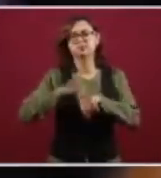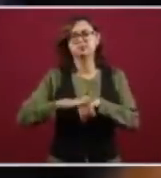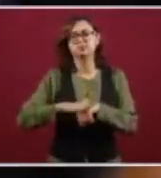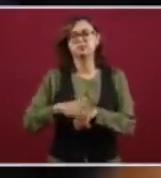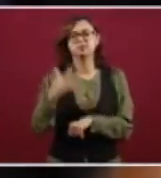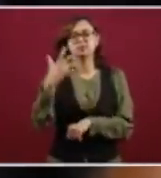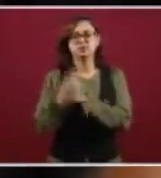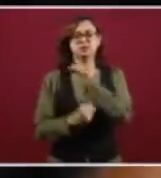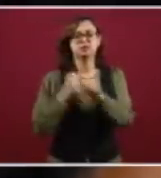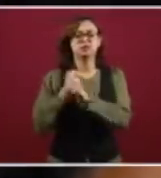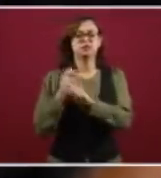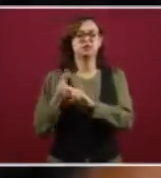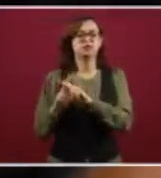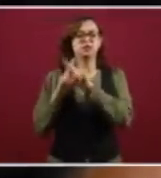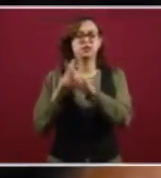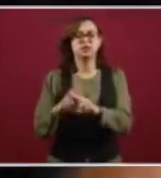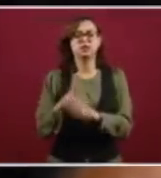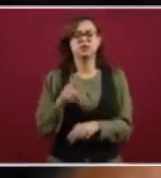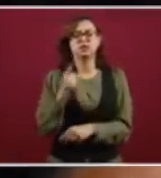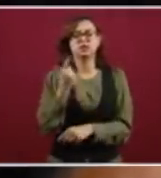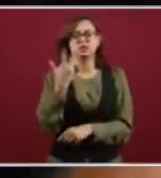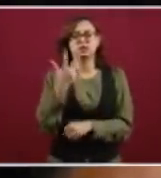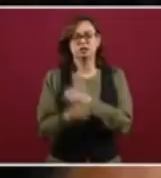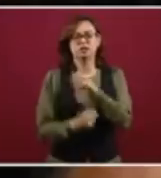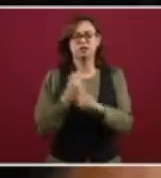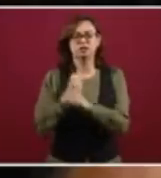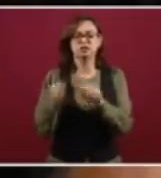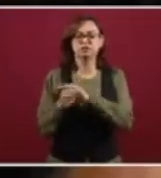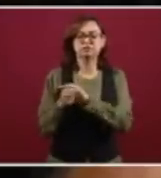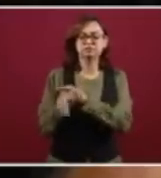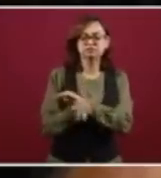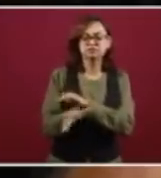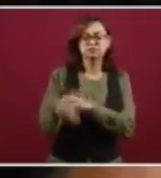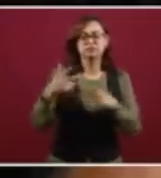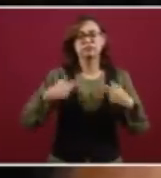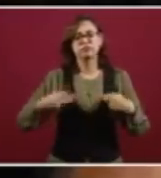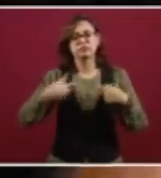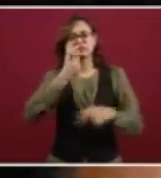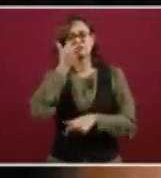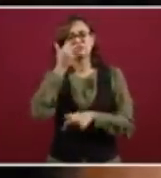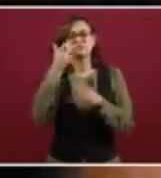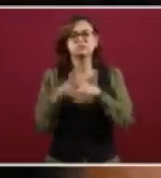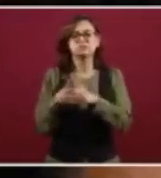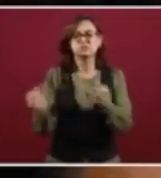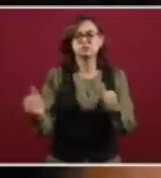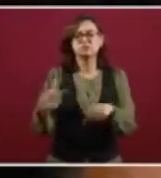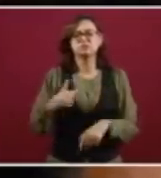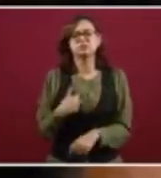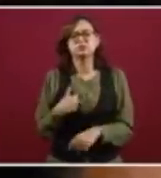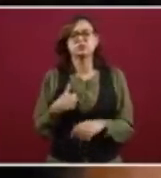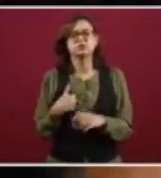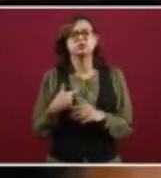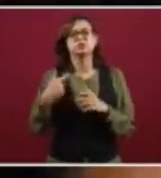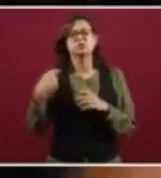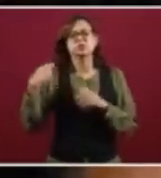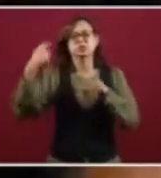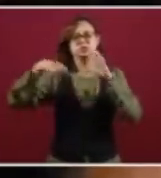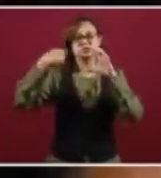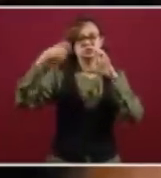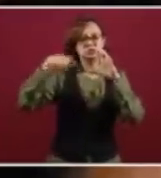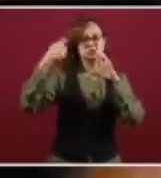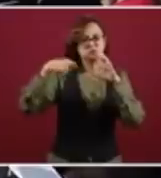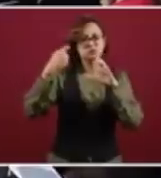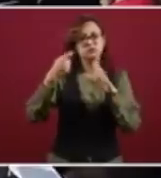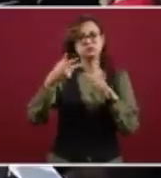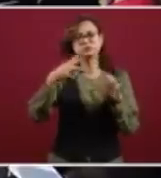los 5 años de las desapariciones de los estudiantes de Ayotzinapa. Y tuve la oportunidad de realizar un documental que se titula